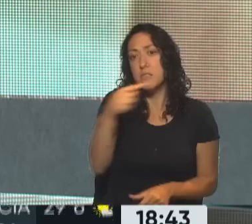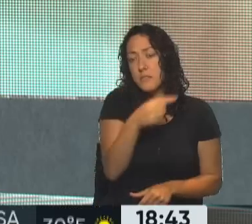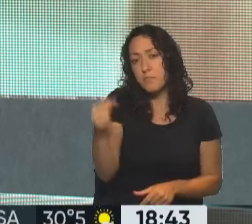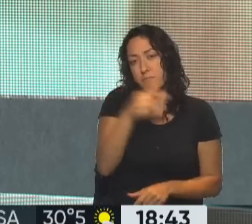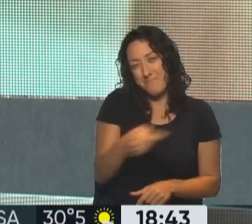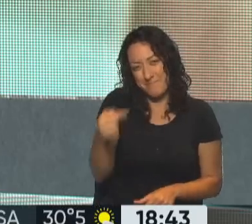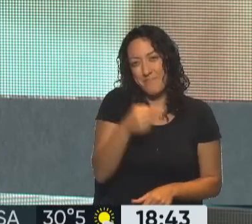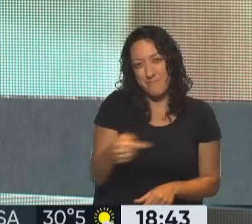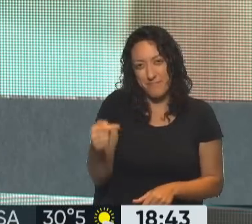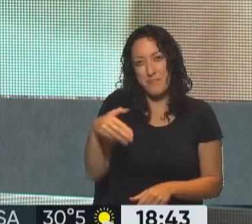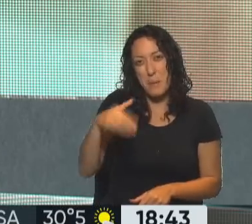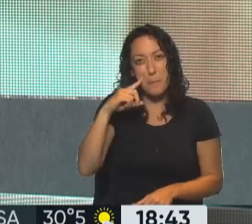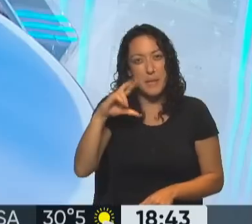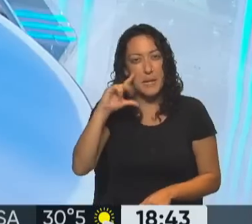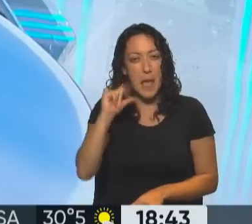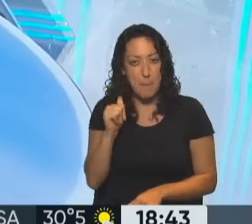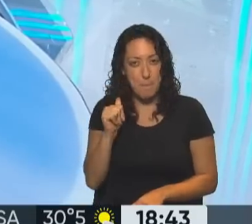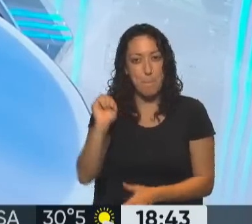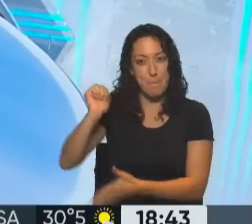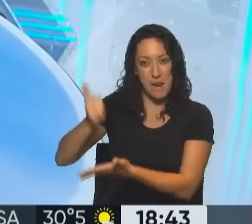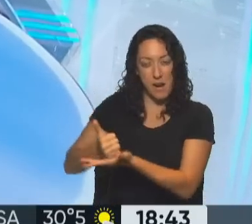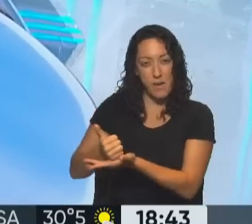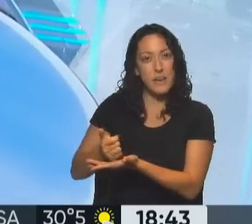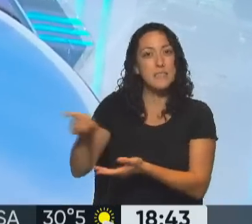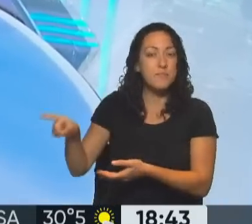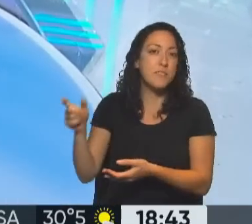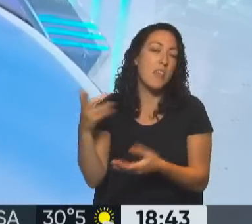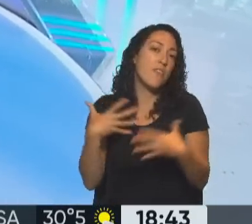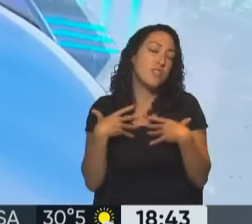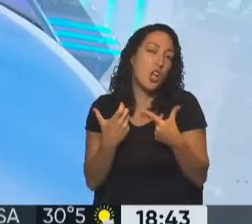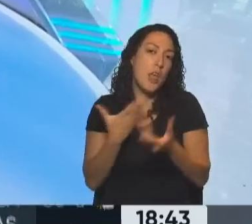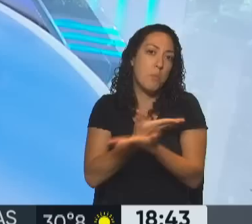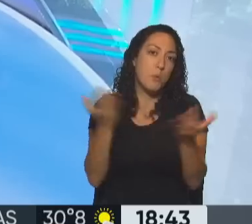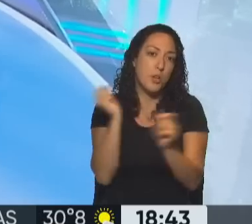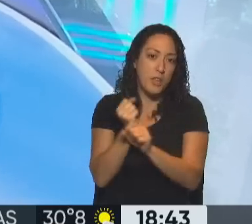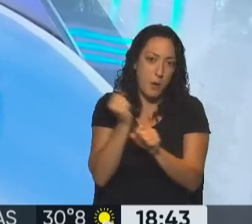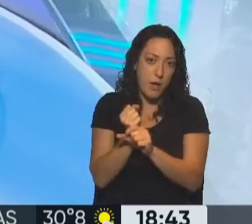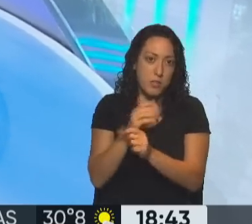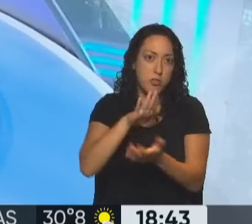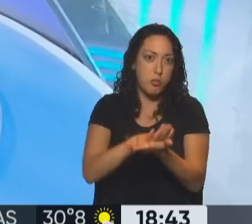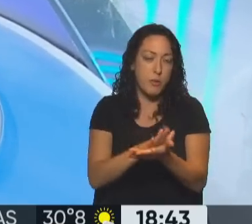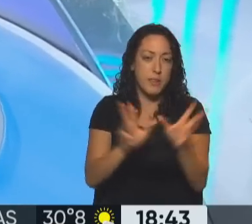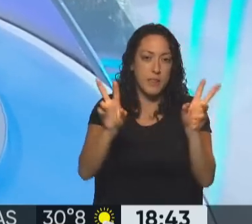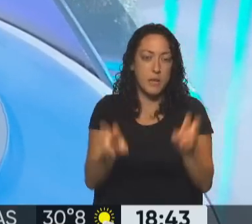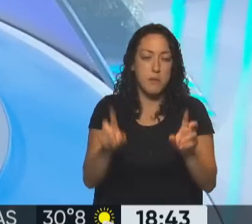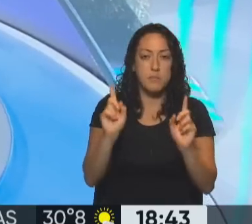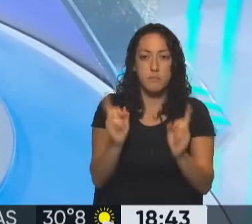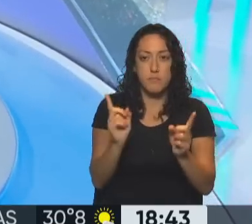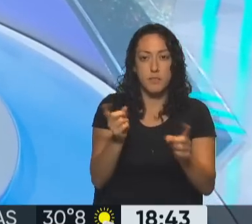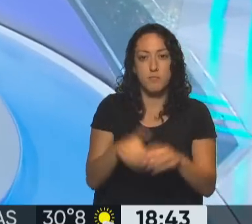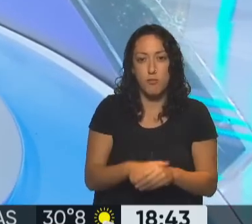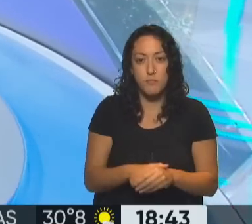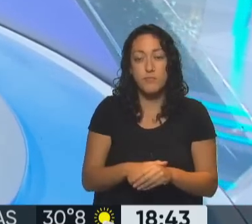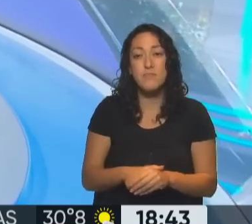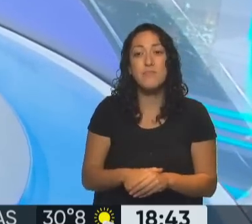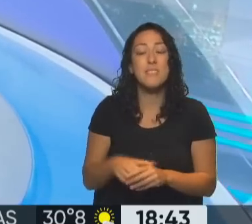Lewin en la mesa, ¿cómo estás? Miriam, bienvenida de la Defensoría del Público. Estamos con Horacio, por supuesto, para tratar este mismo tema. La Defensoría no sanciona,